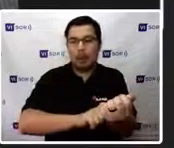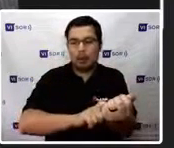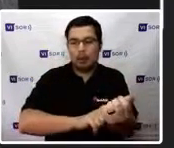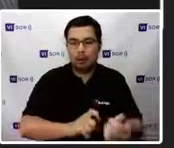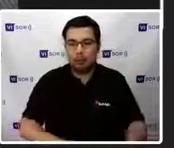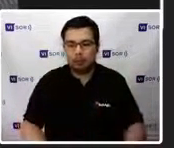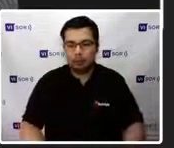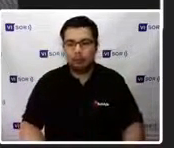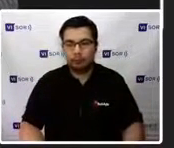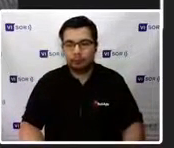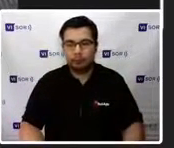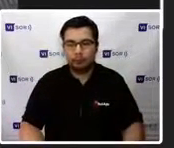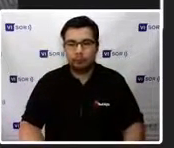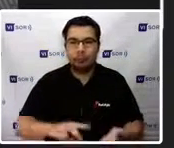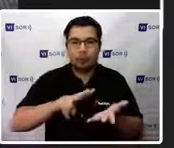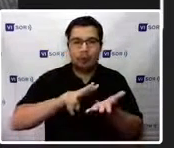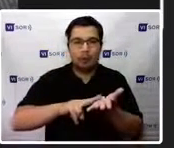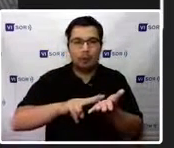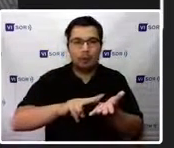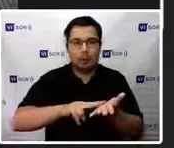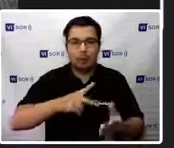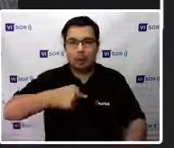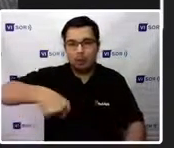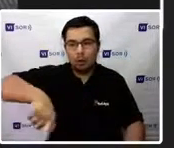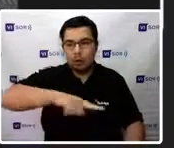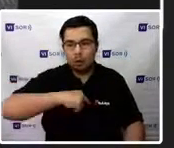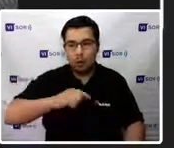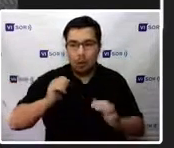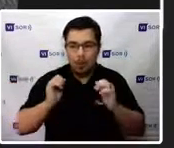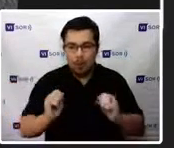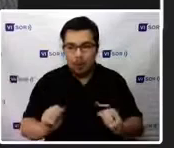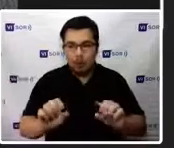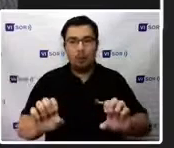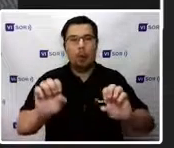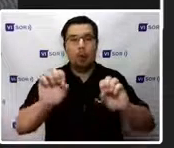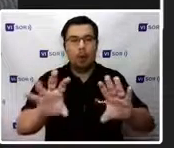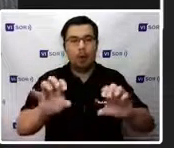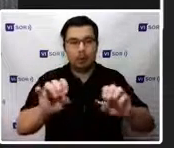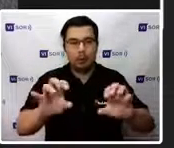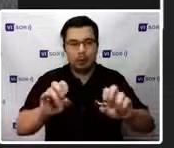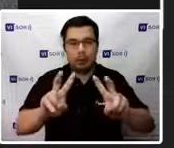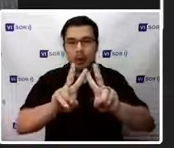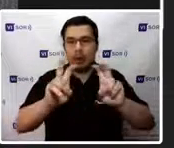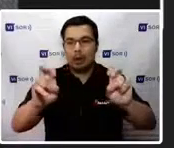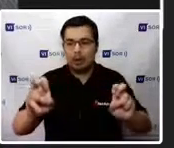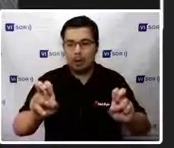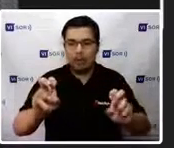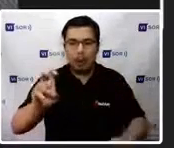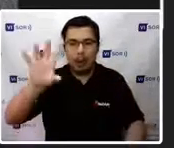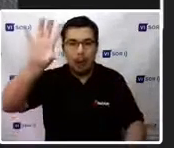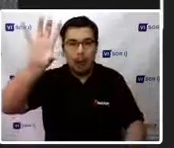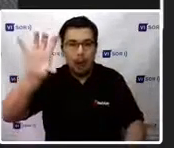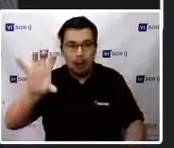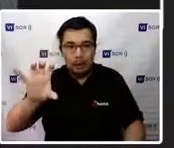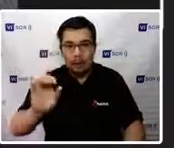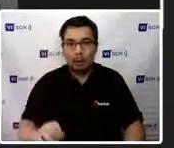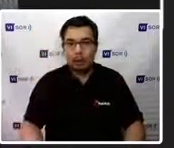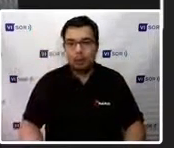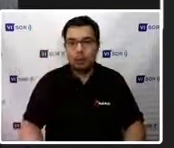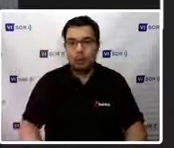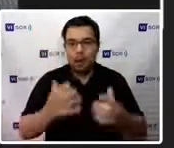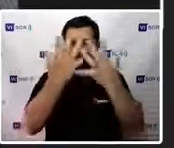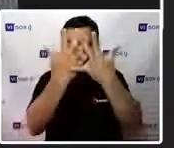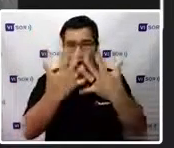nosotros podemos enseñarle, ¿no es cierto?, a través de las asignaturas y de la malla, muchas cosas técnicas. Ya, pero